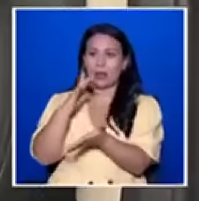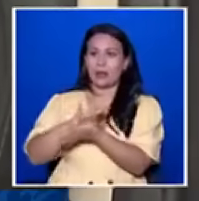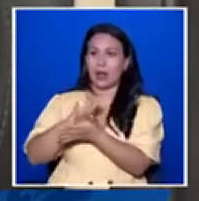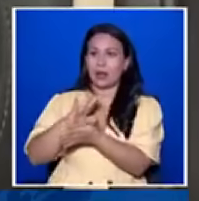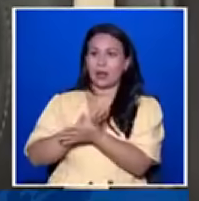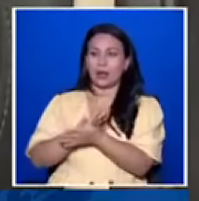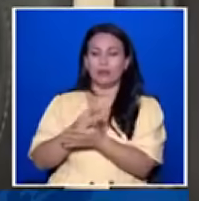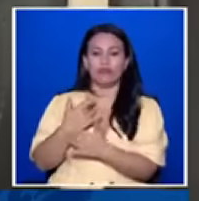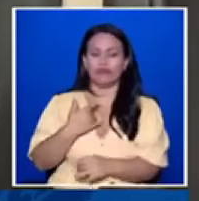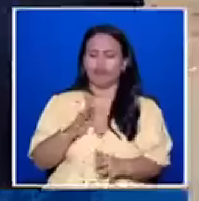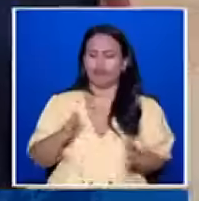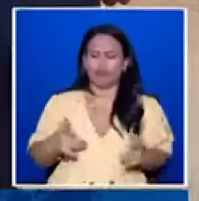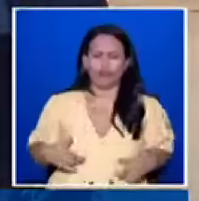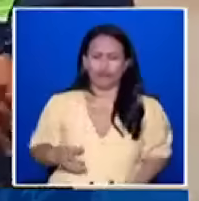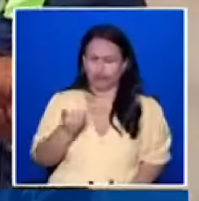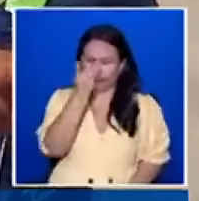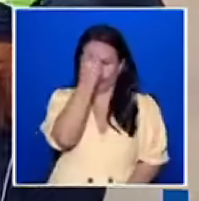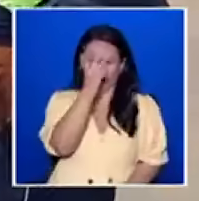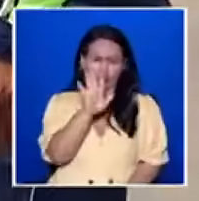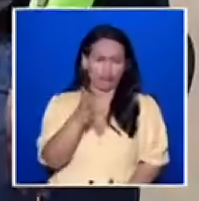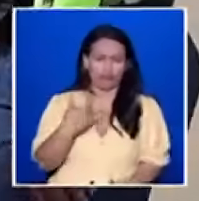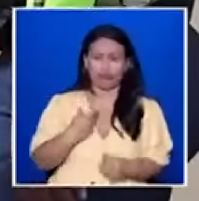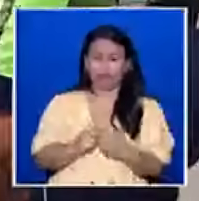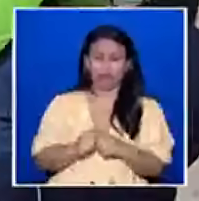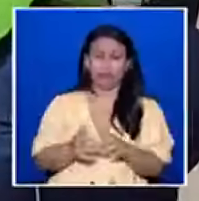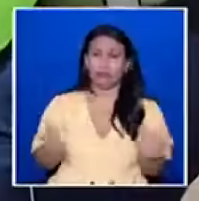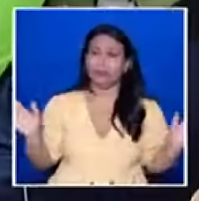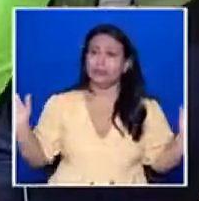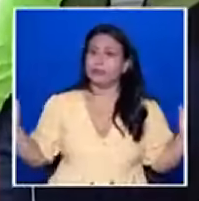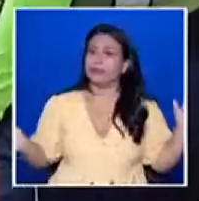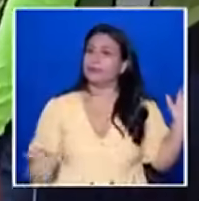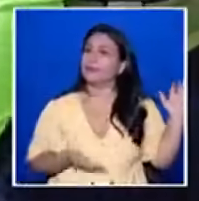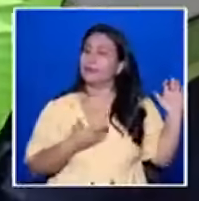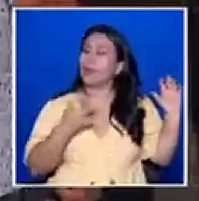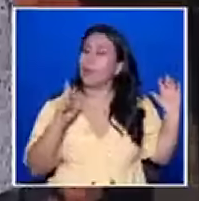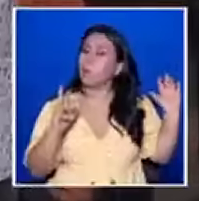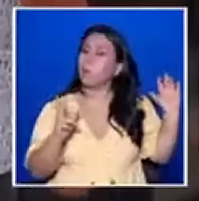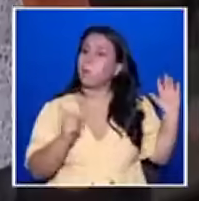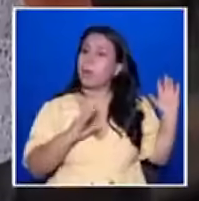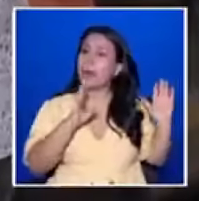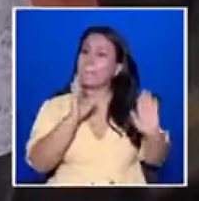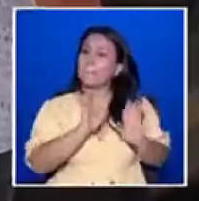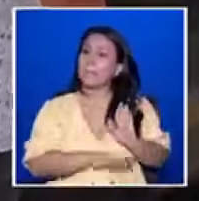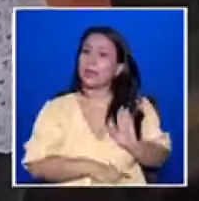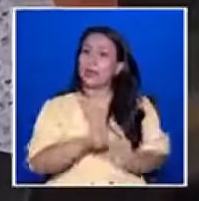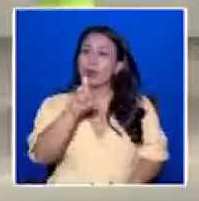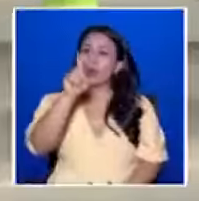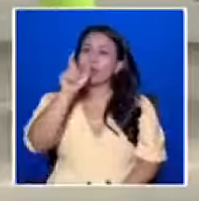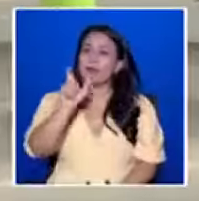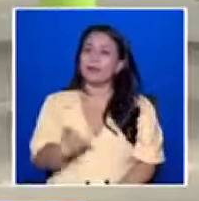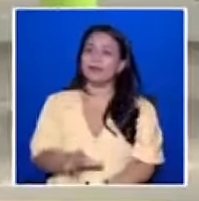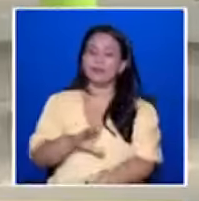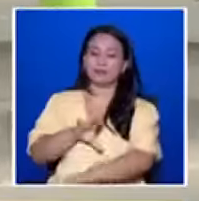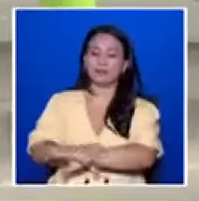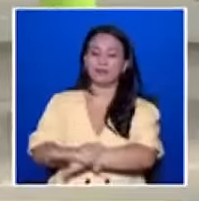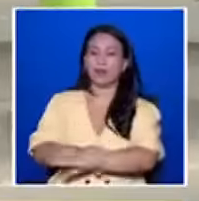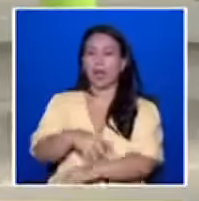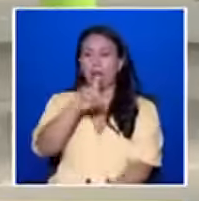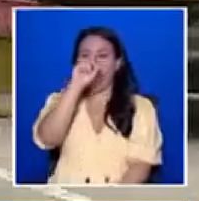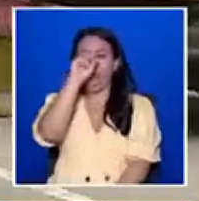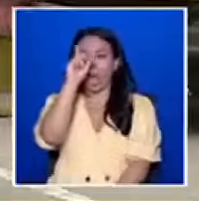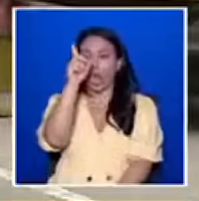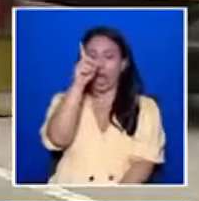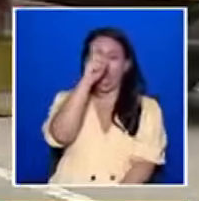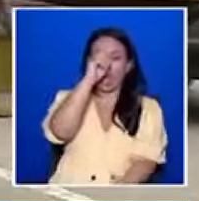incomoda. El que nada debe, nada teme. Ayudan a la ciudad a bajar los niveles de delincuencia. Una persona fue retenida por conducir en estado